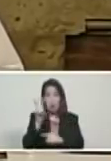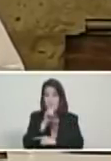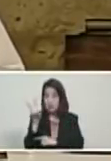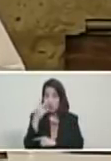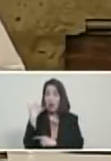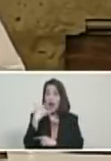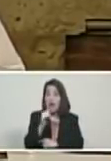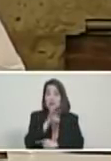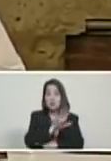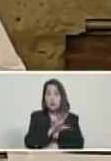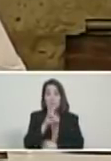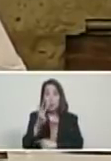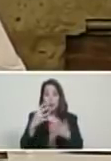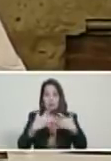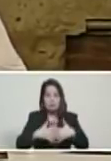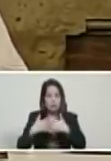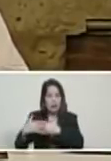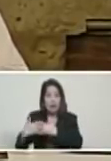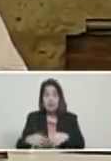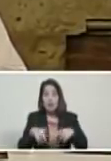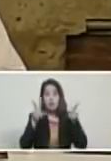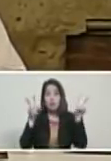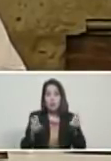54 plantas con nueva tecnología.